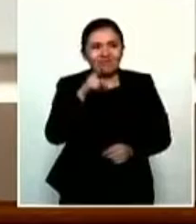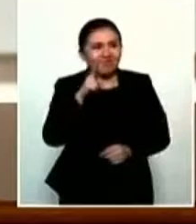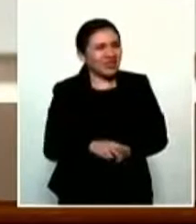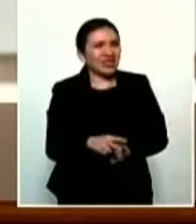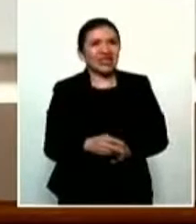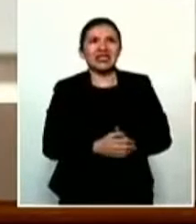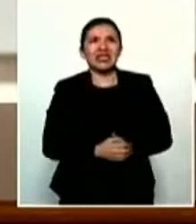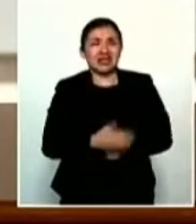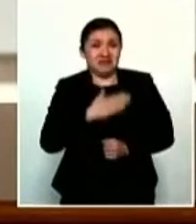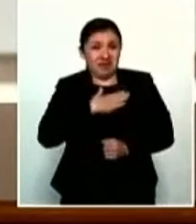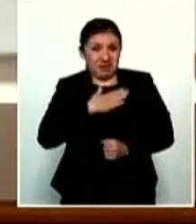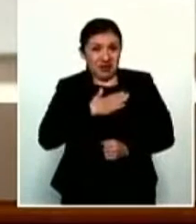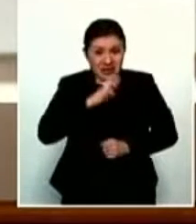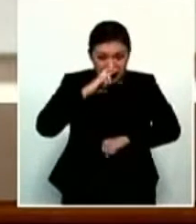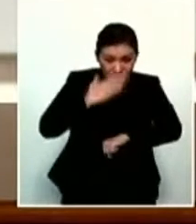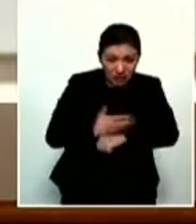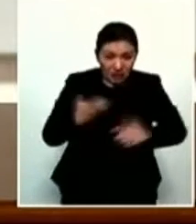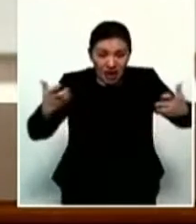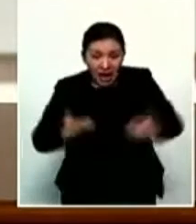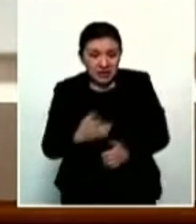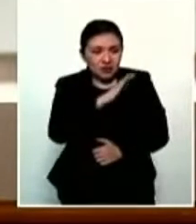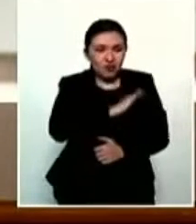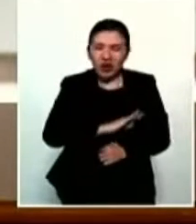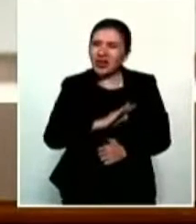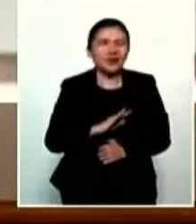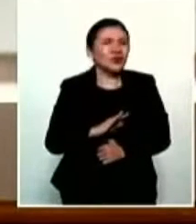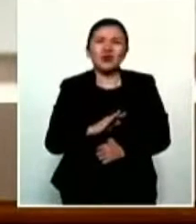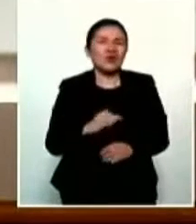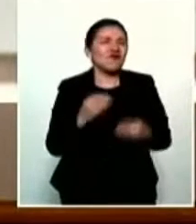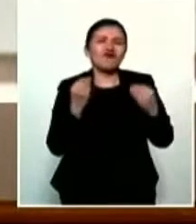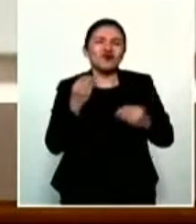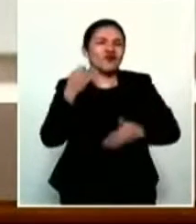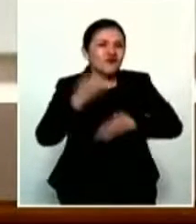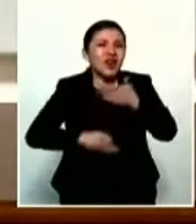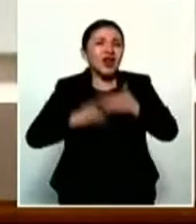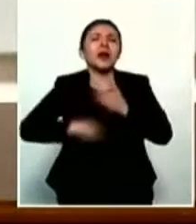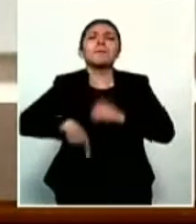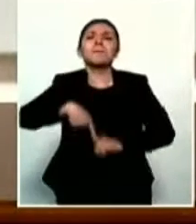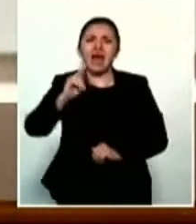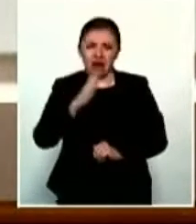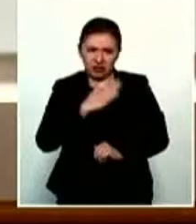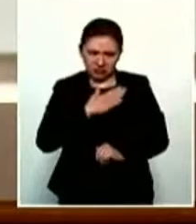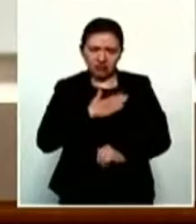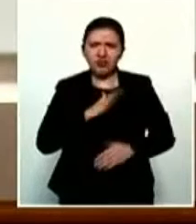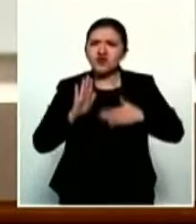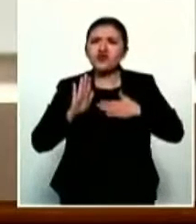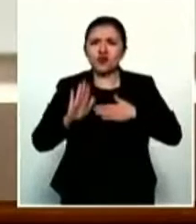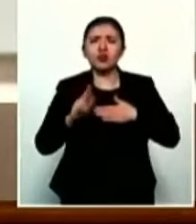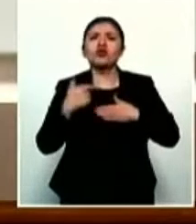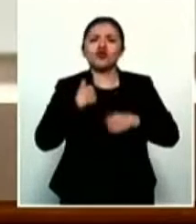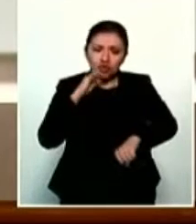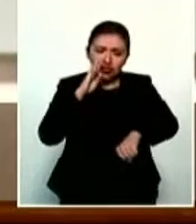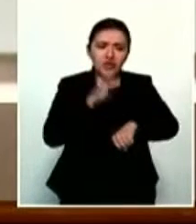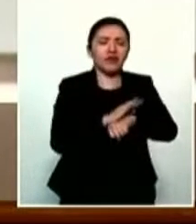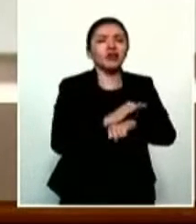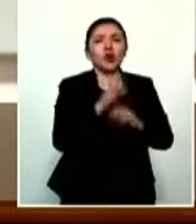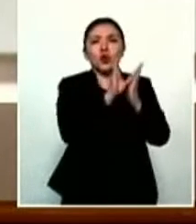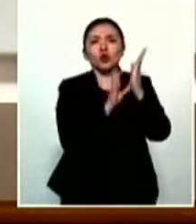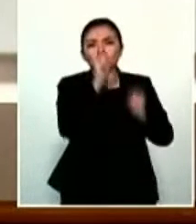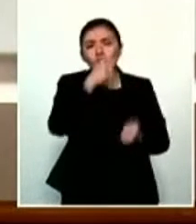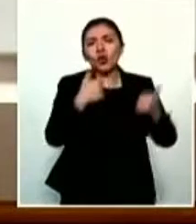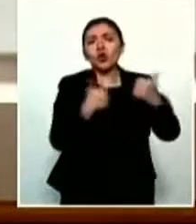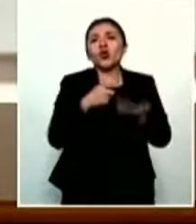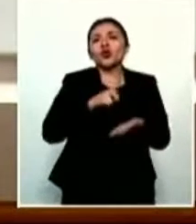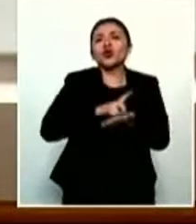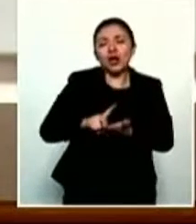la facultad que teníamos, pero me comprometí con ellos que yo defendería la Constitución y los